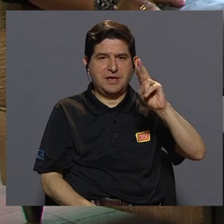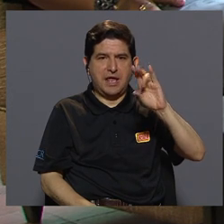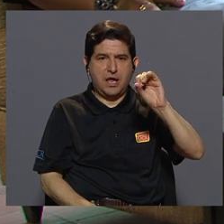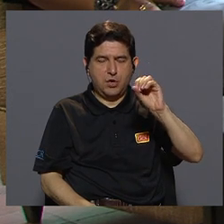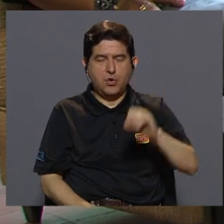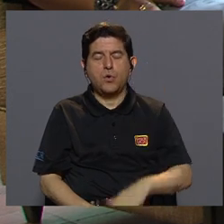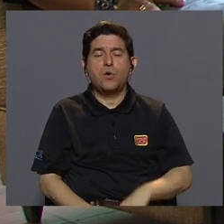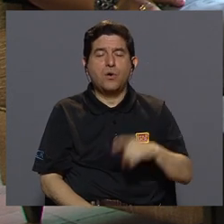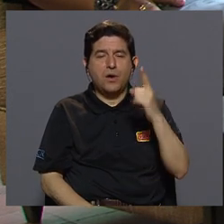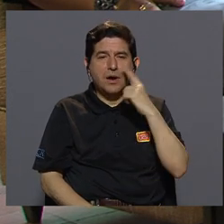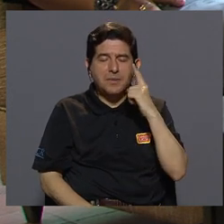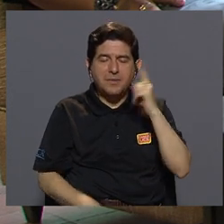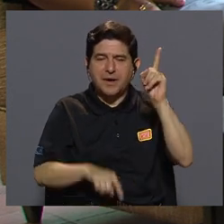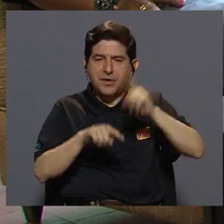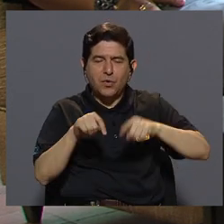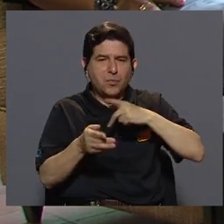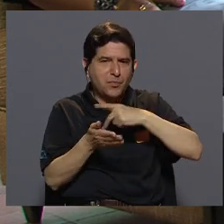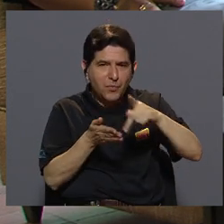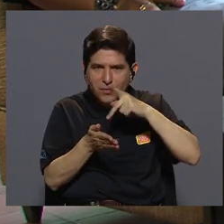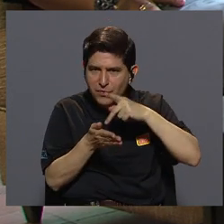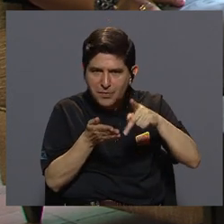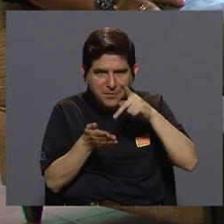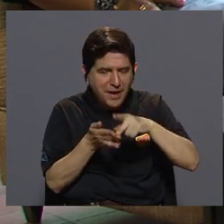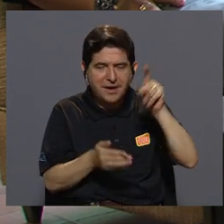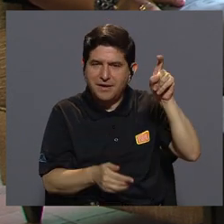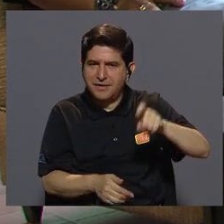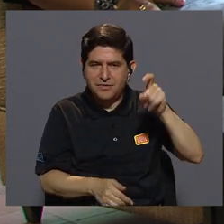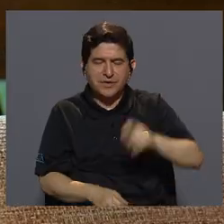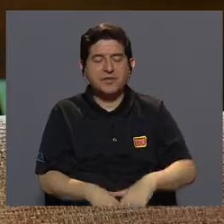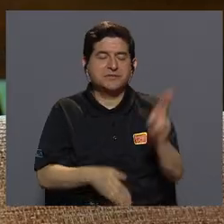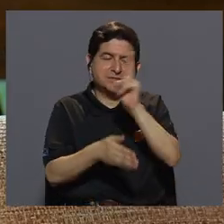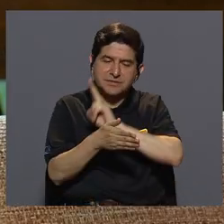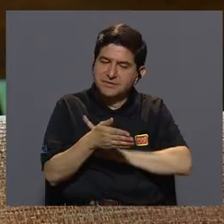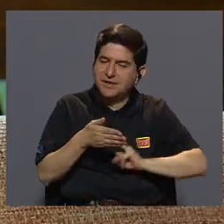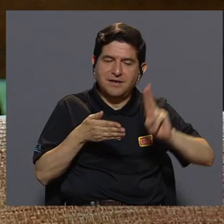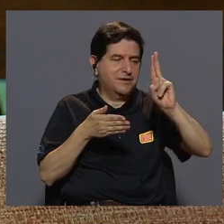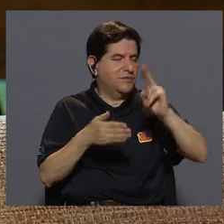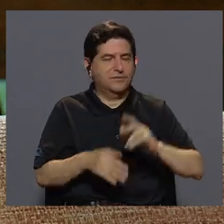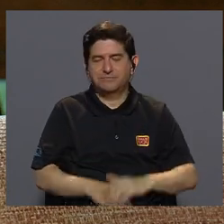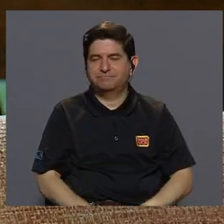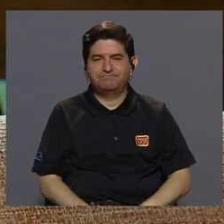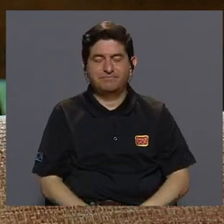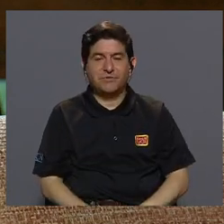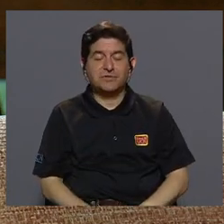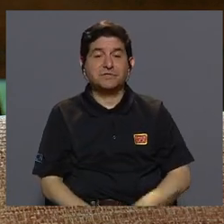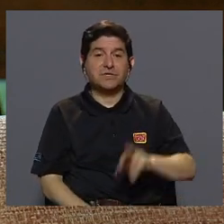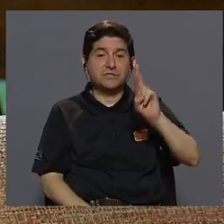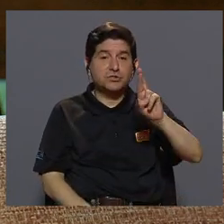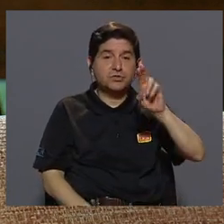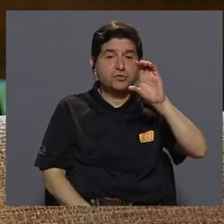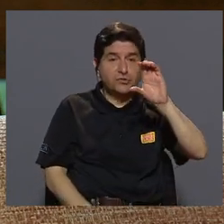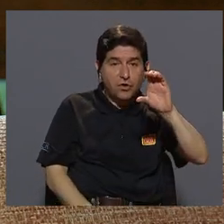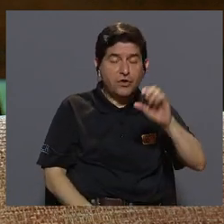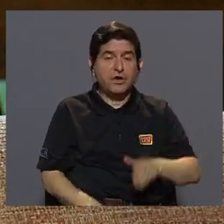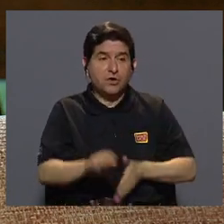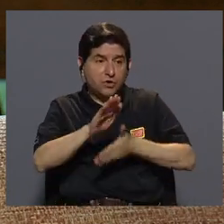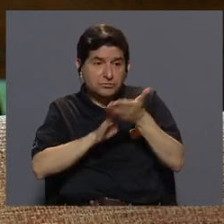mensualmente la plata que tenía que pagar en la universidad, Entonces Rodrigo se